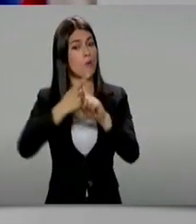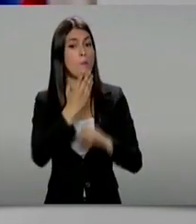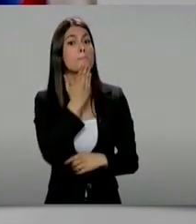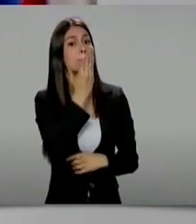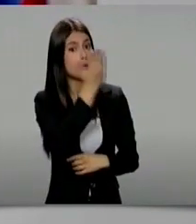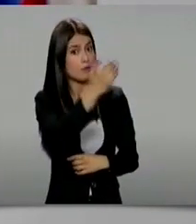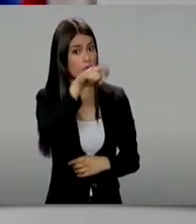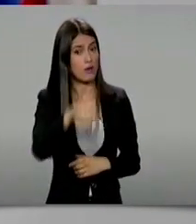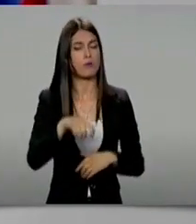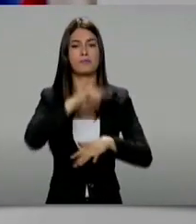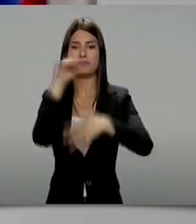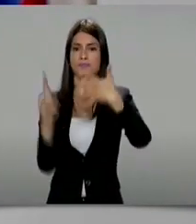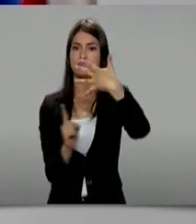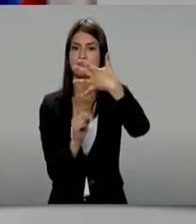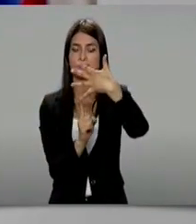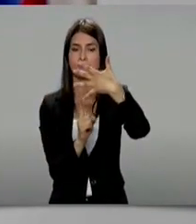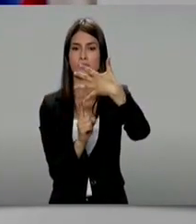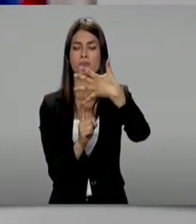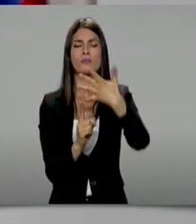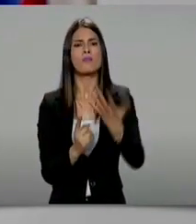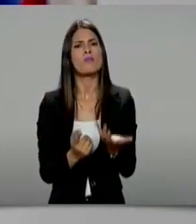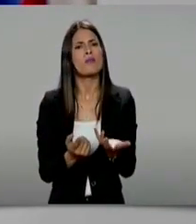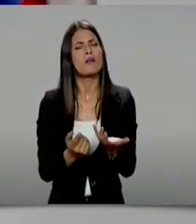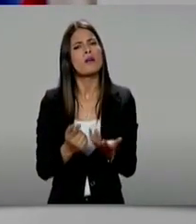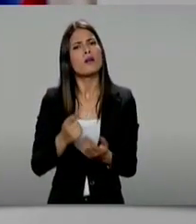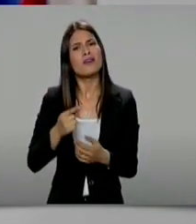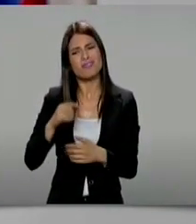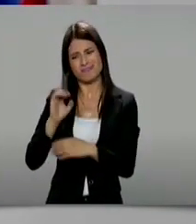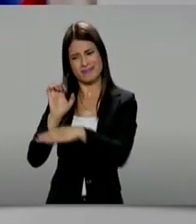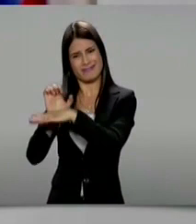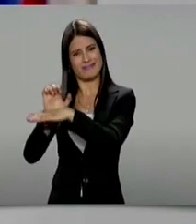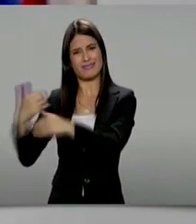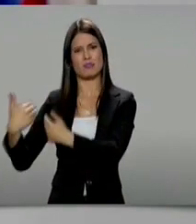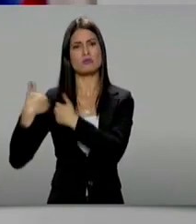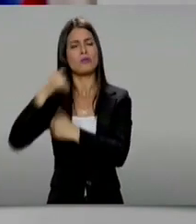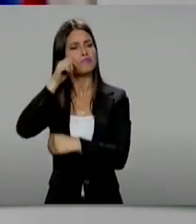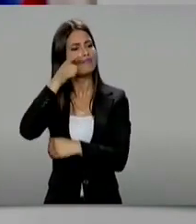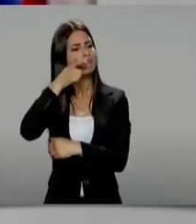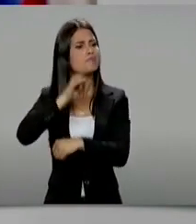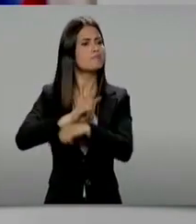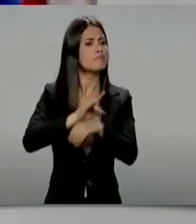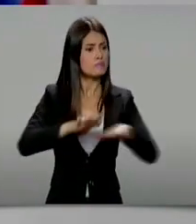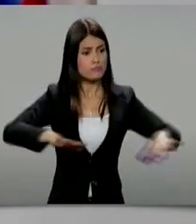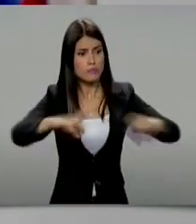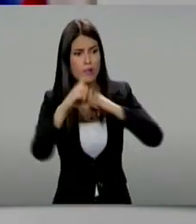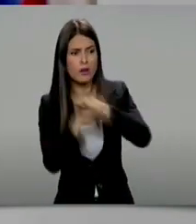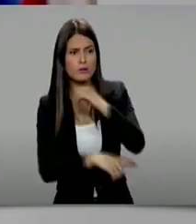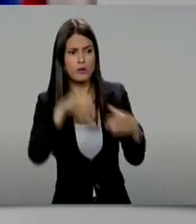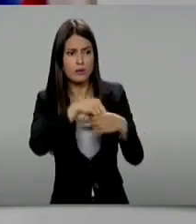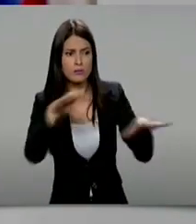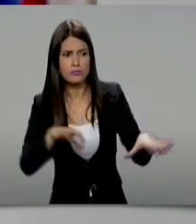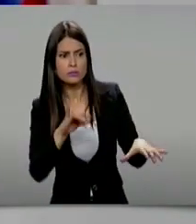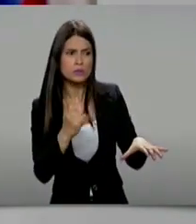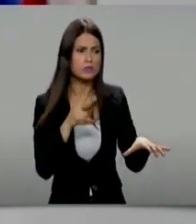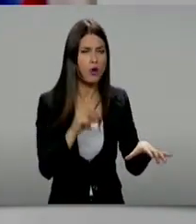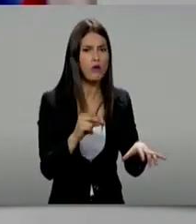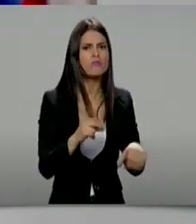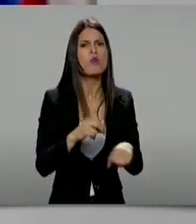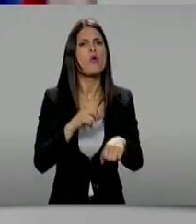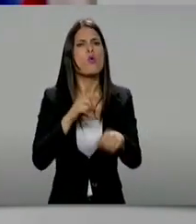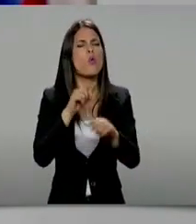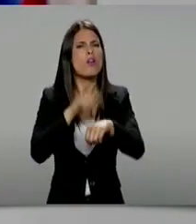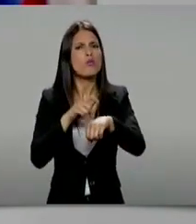la que el órgano de verificación debe reportar sobre el cumplimiento de la sanción se estableció